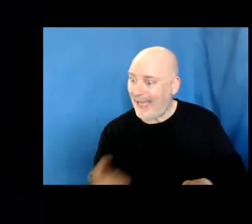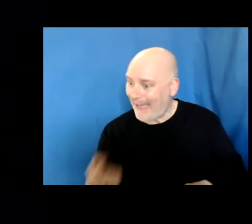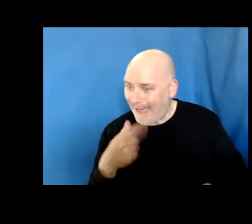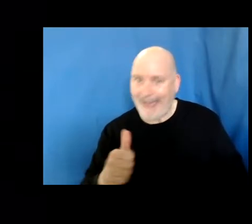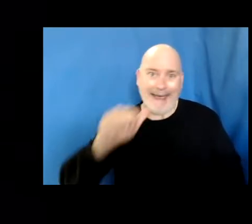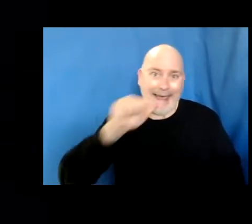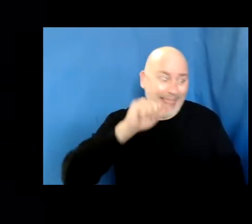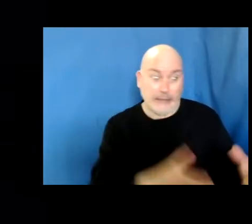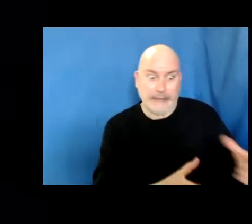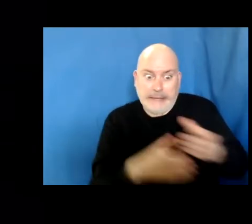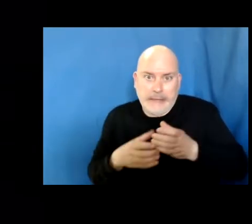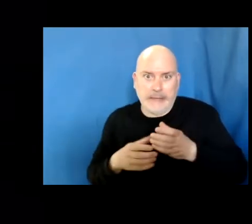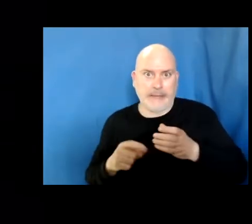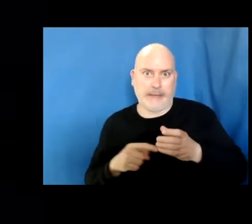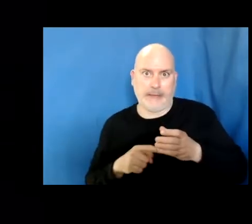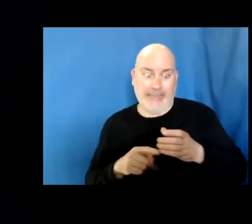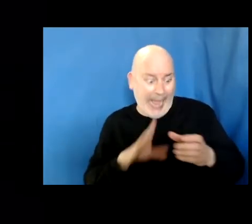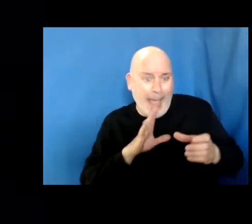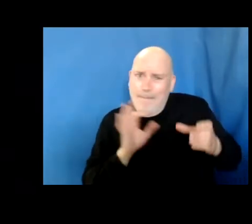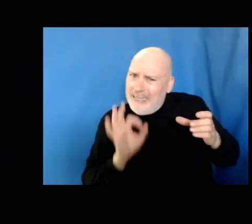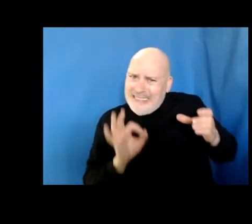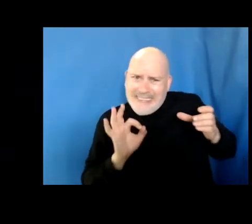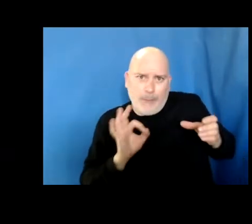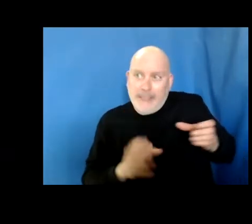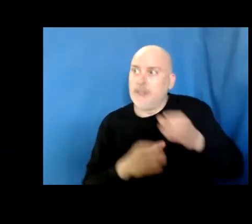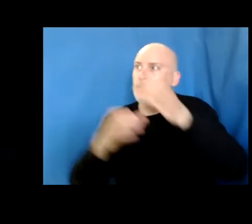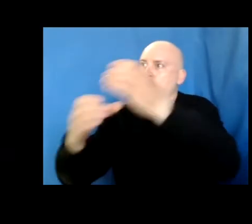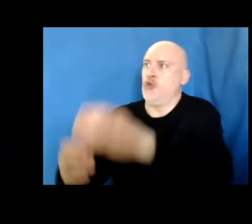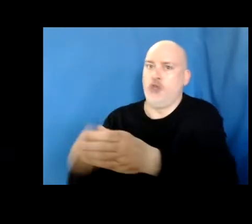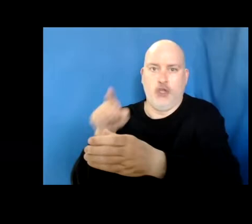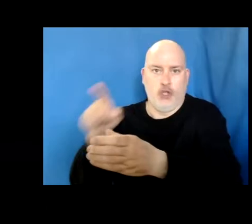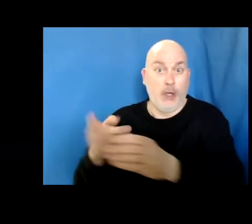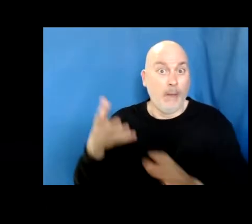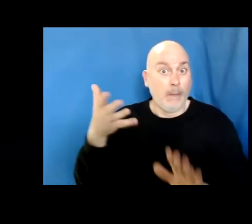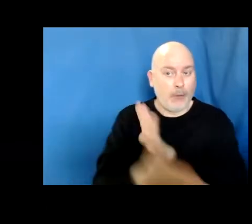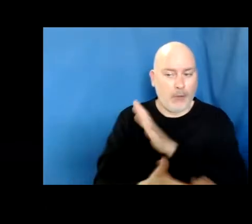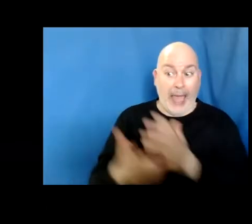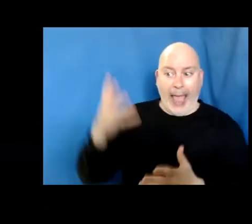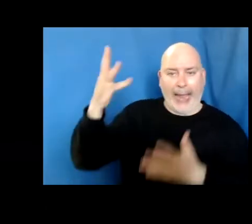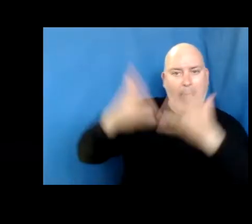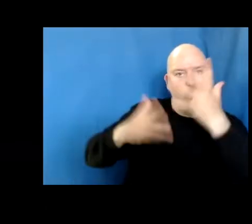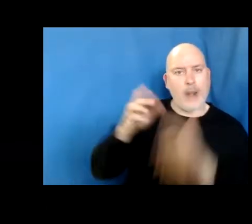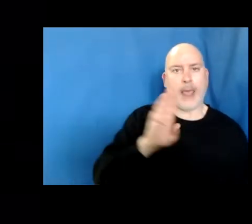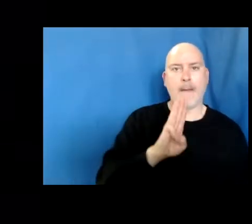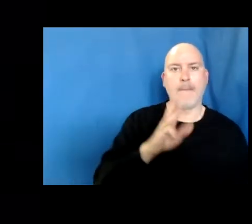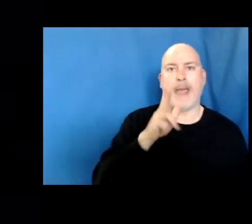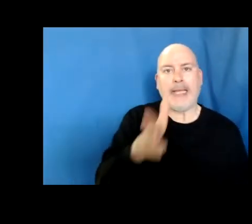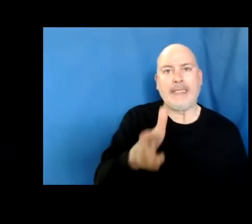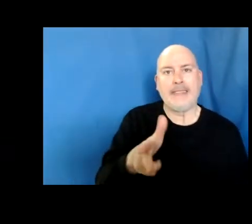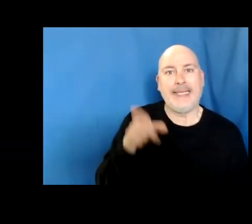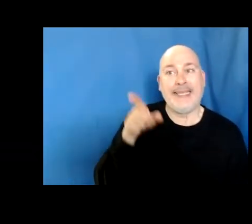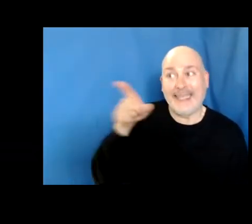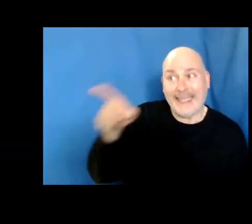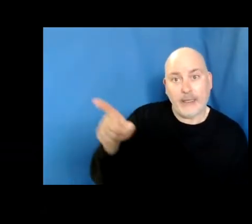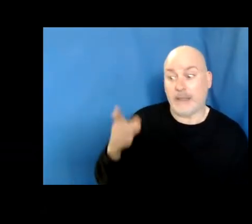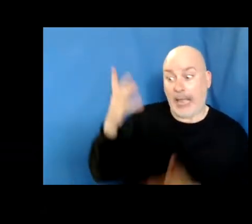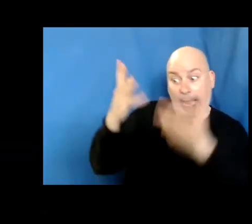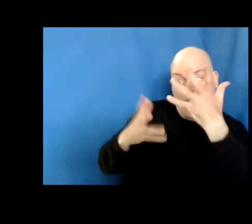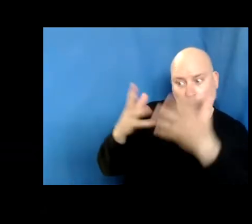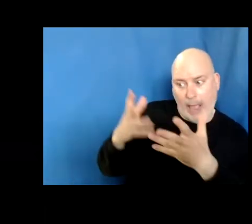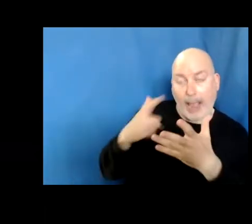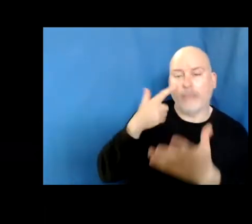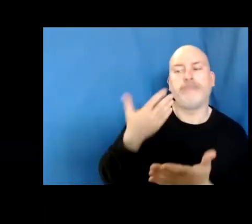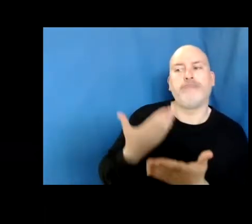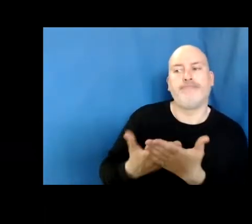se ha ingerido en el mismo bote en el cual se lo ha ingerido, porque podemos calcular el pH y así catalogar si